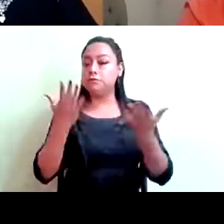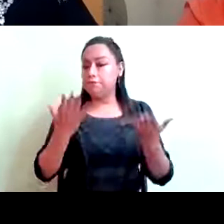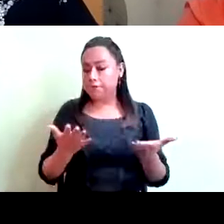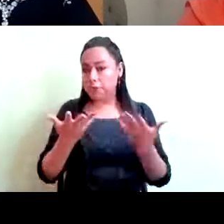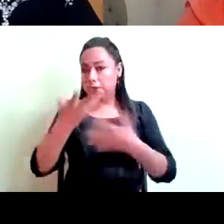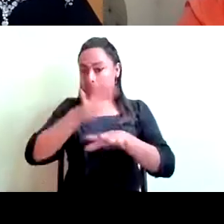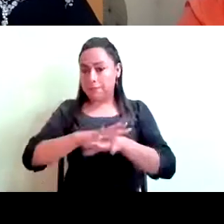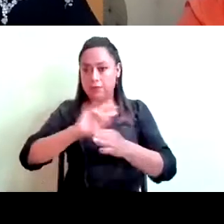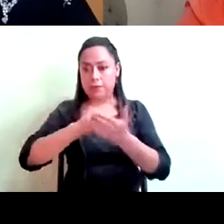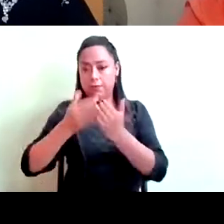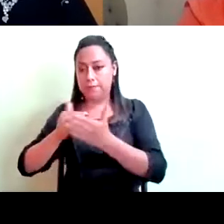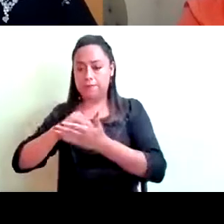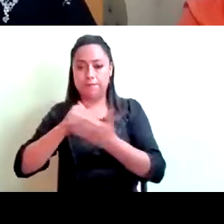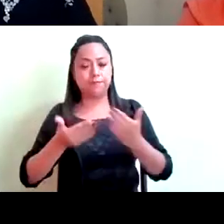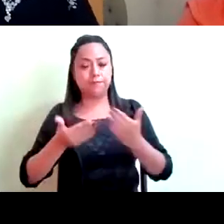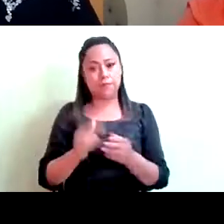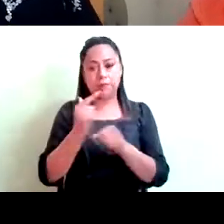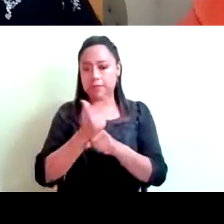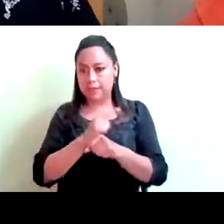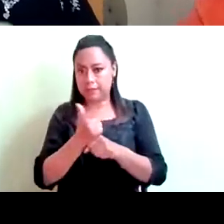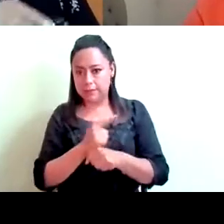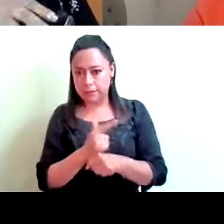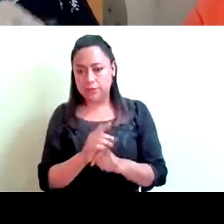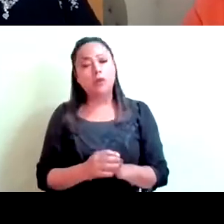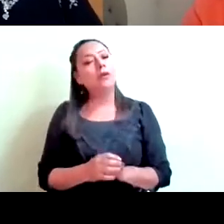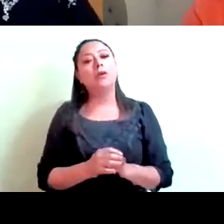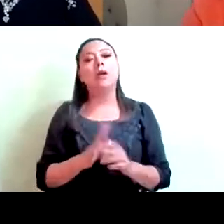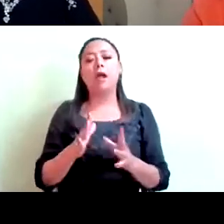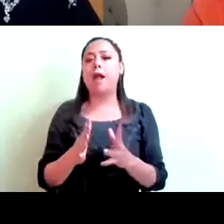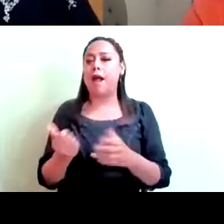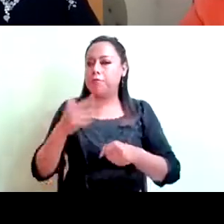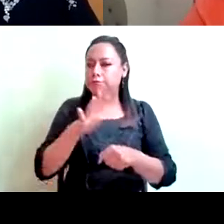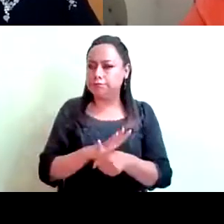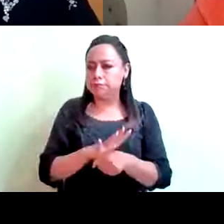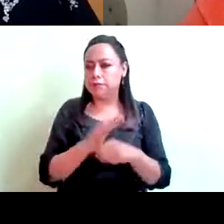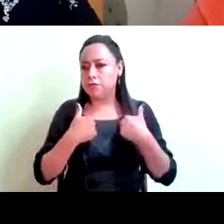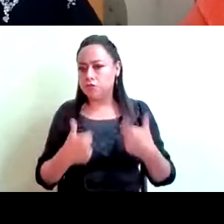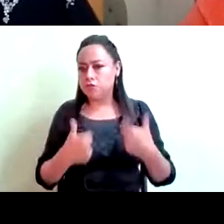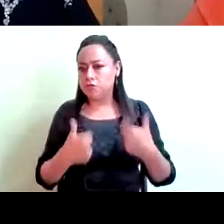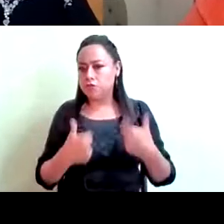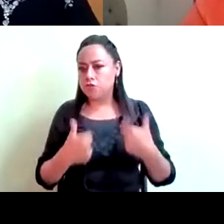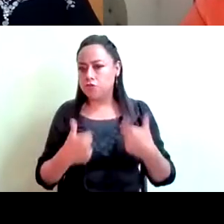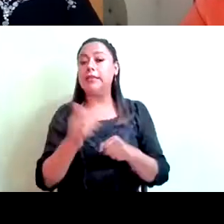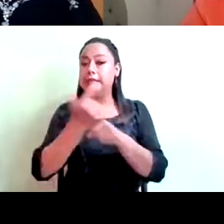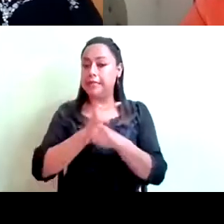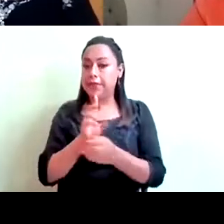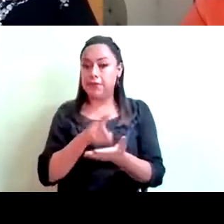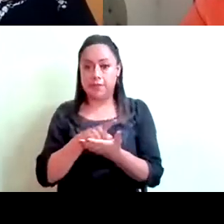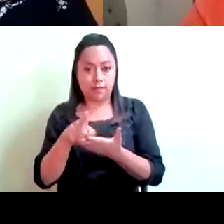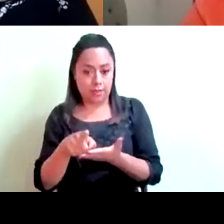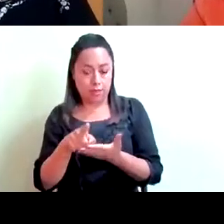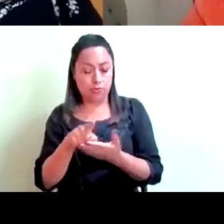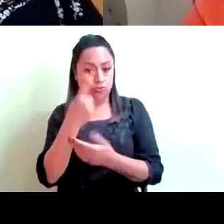la licenciatura en Ciencia Política y Administración Urbana, así como de la licenciatura en Derecho, un